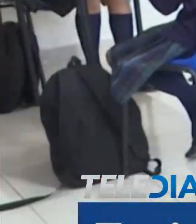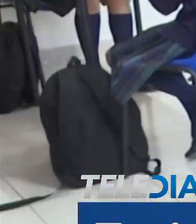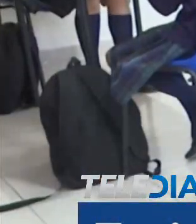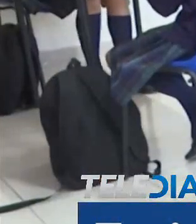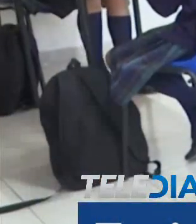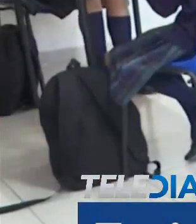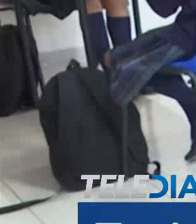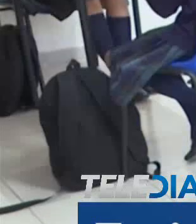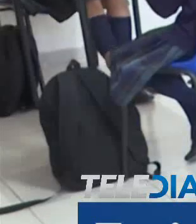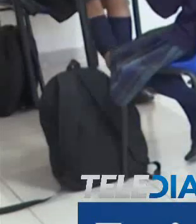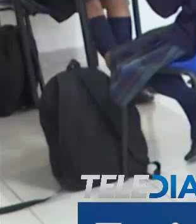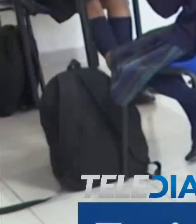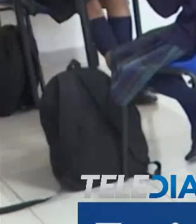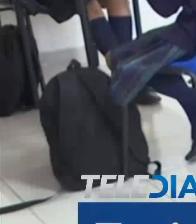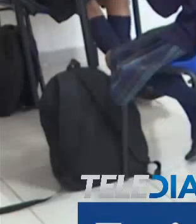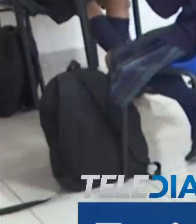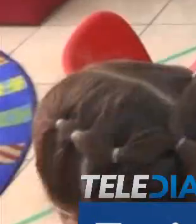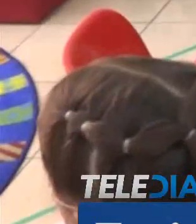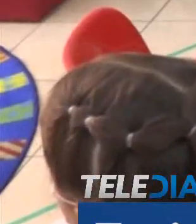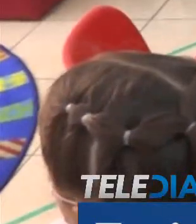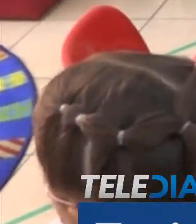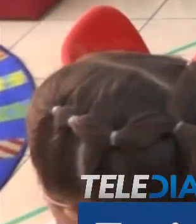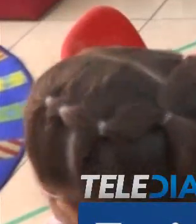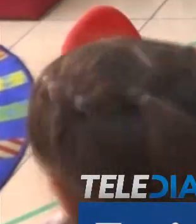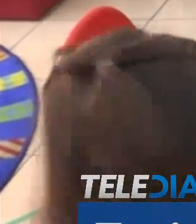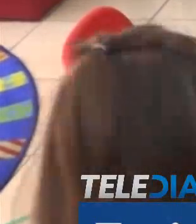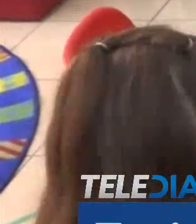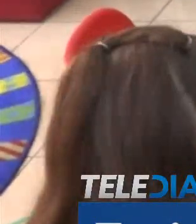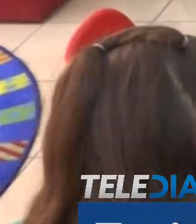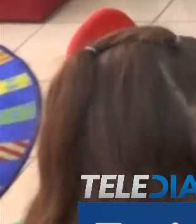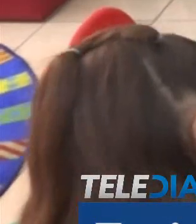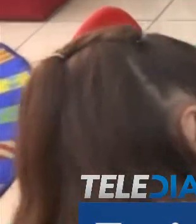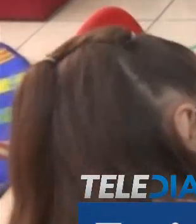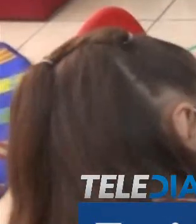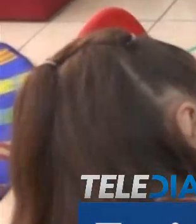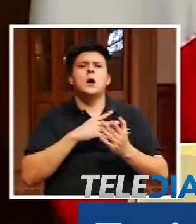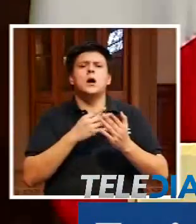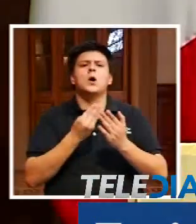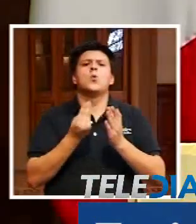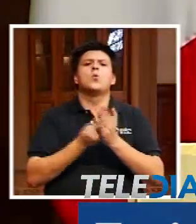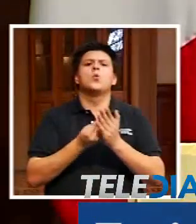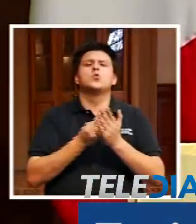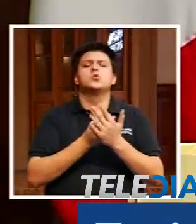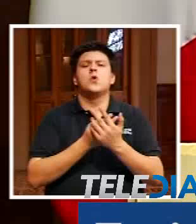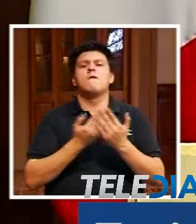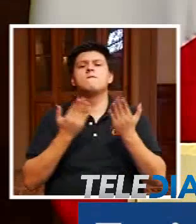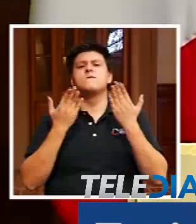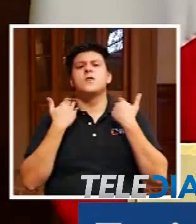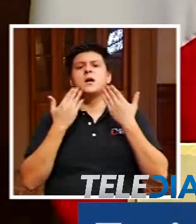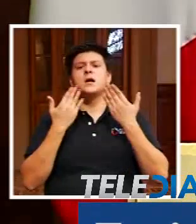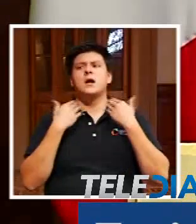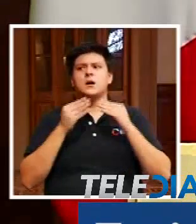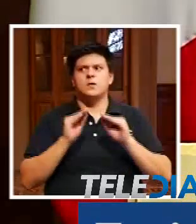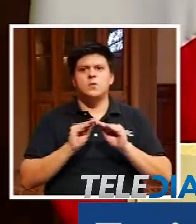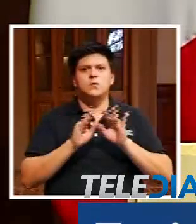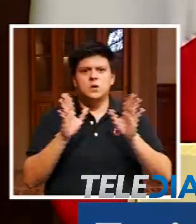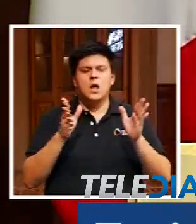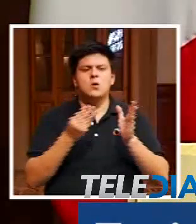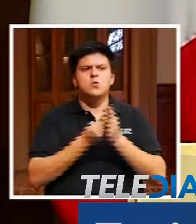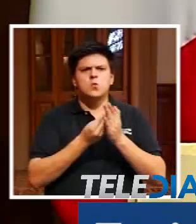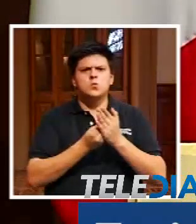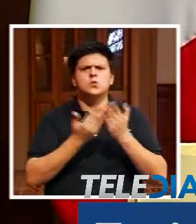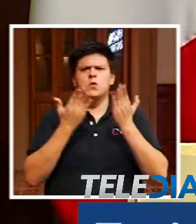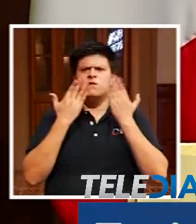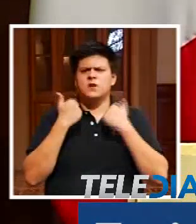Además, informó que los cursos de verano están permitidos en los planteles. Los cursos de verano están permitidos